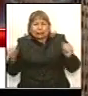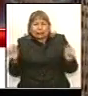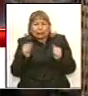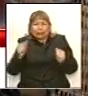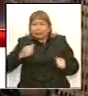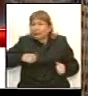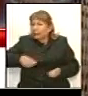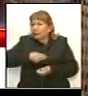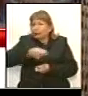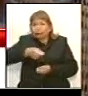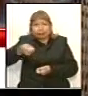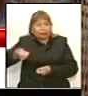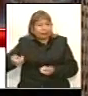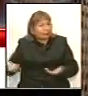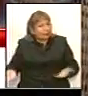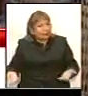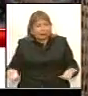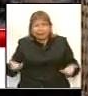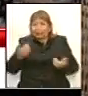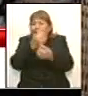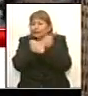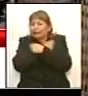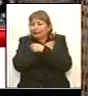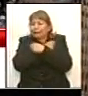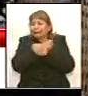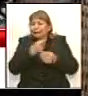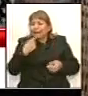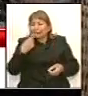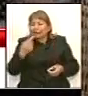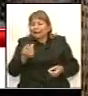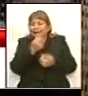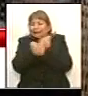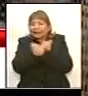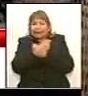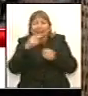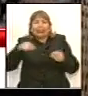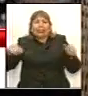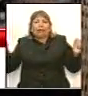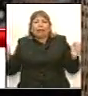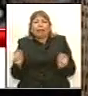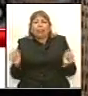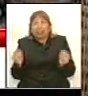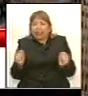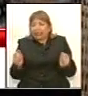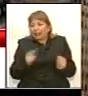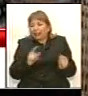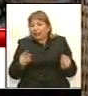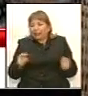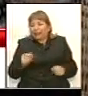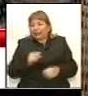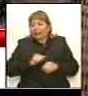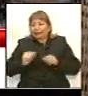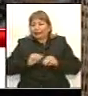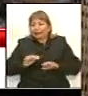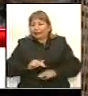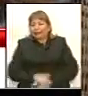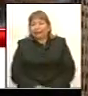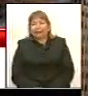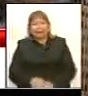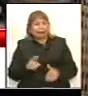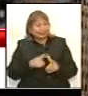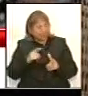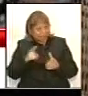quería disponer de esas frazadas porque eran las frazadas del friaje, no eran las frazadas para el sismo.